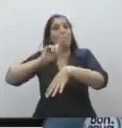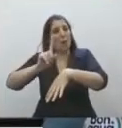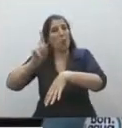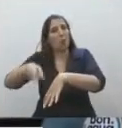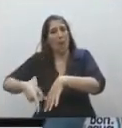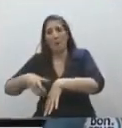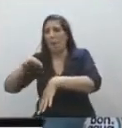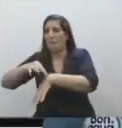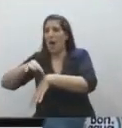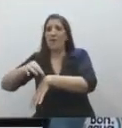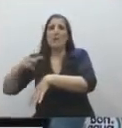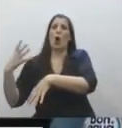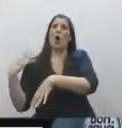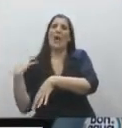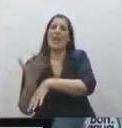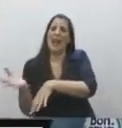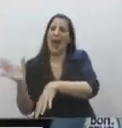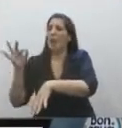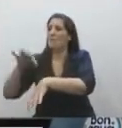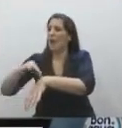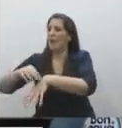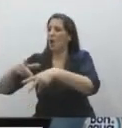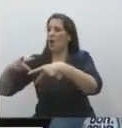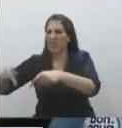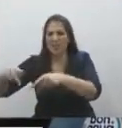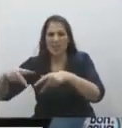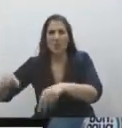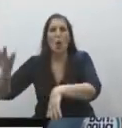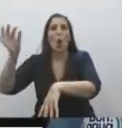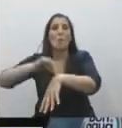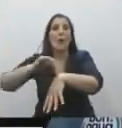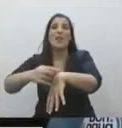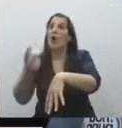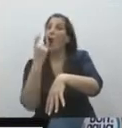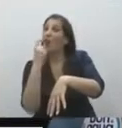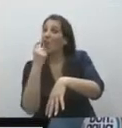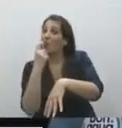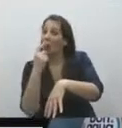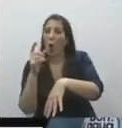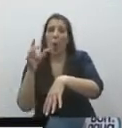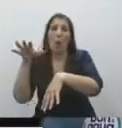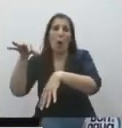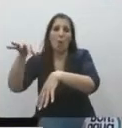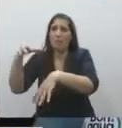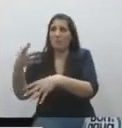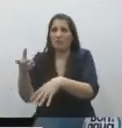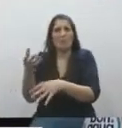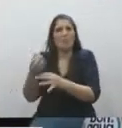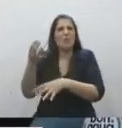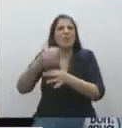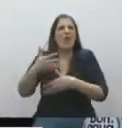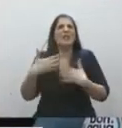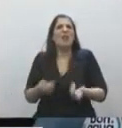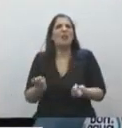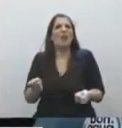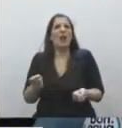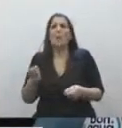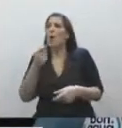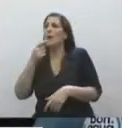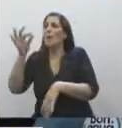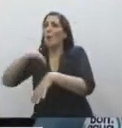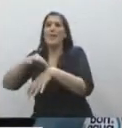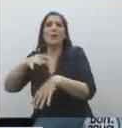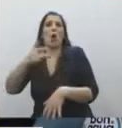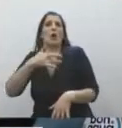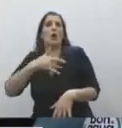Nación sacó un proyecto de comunicación donde le estamos preguntando al secretario de Salud y a la ministra de Acción